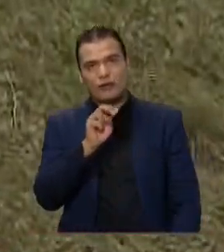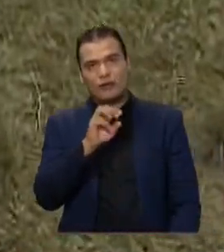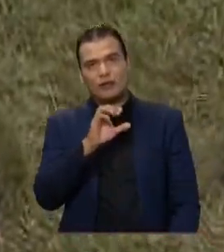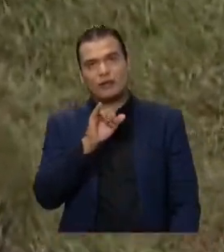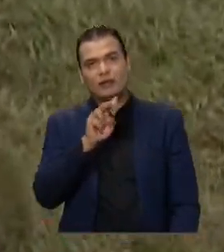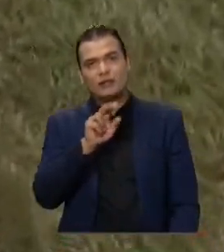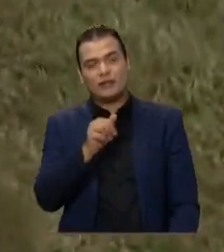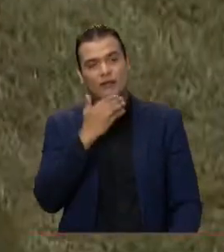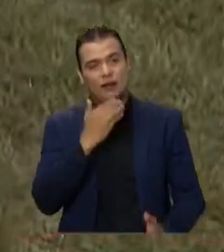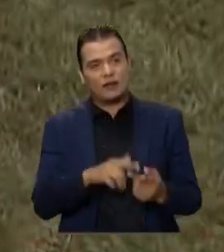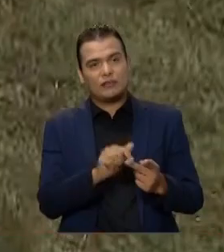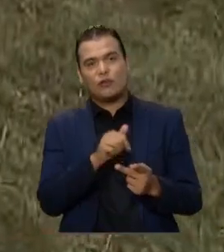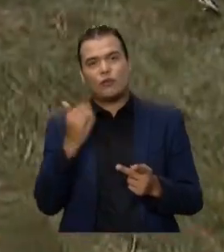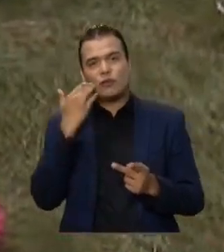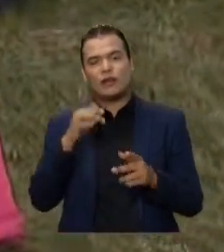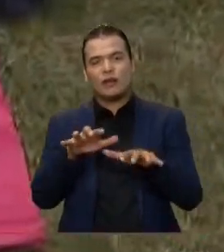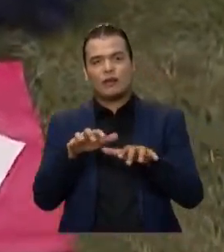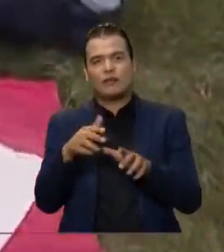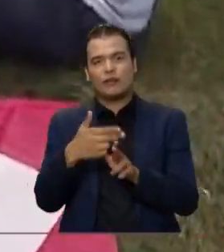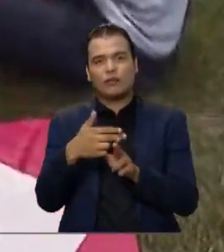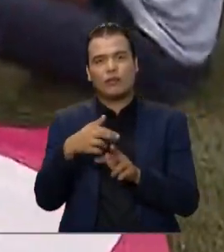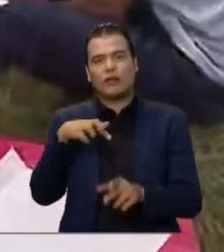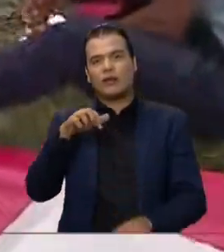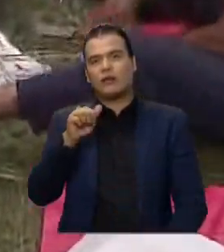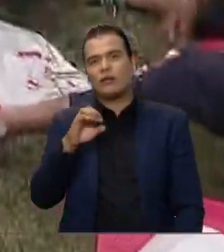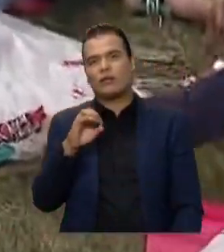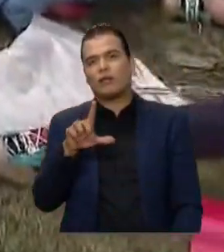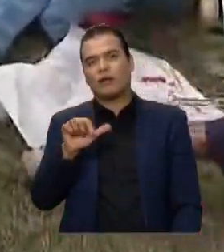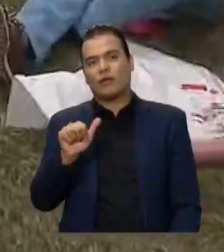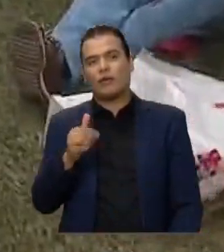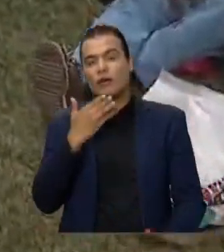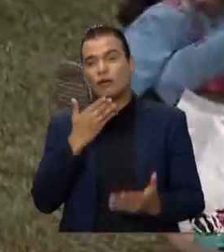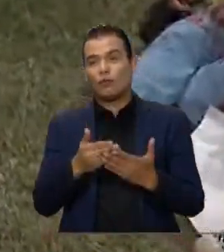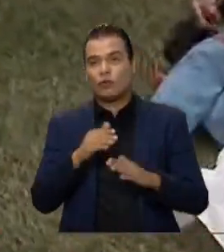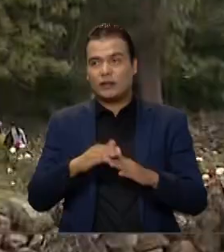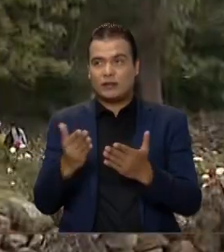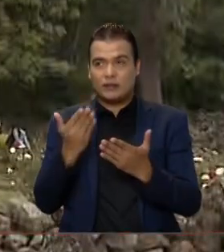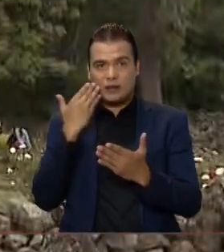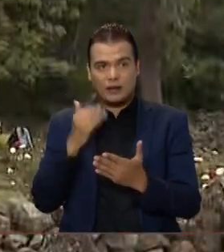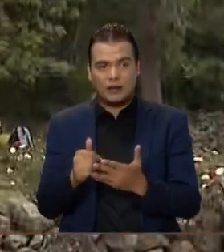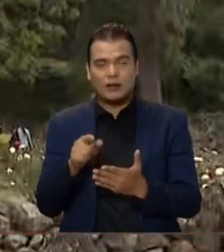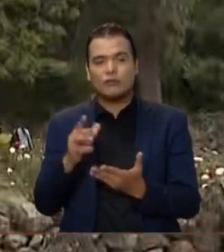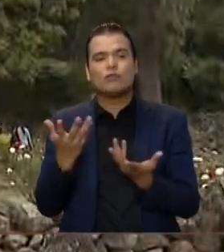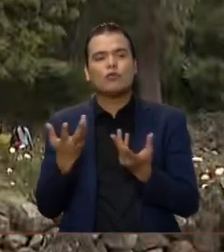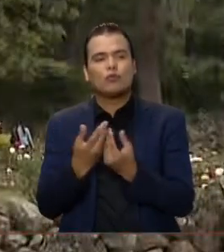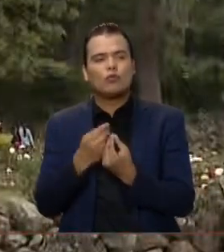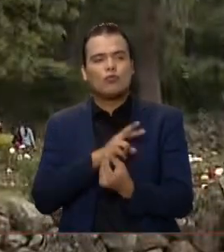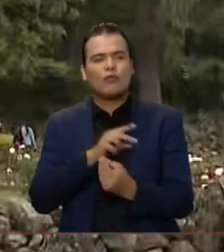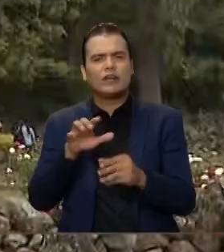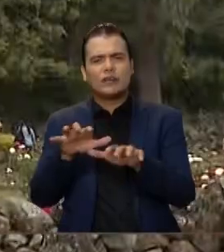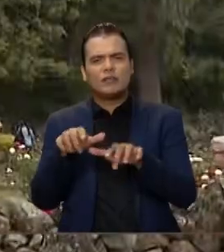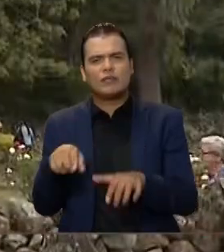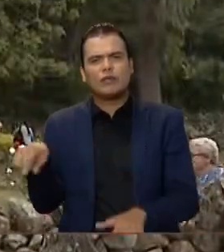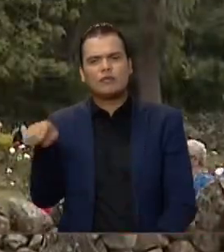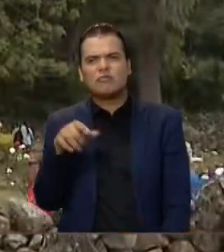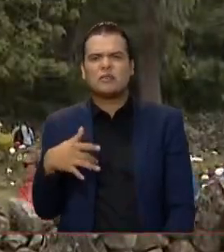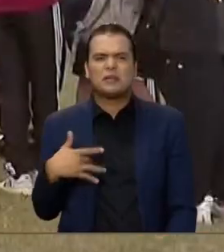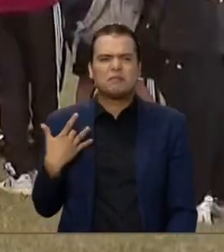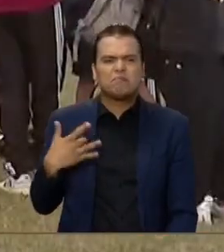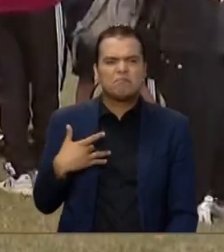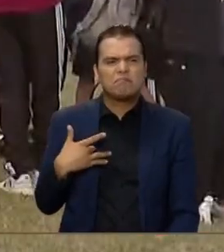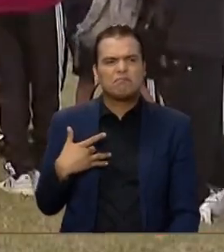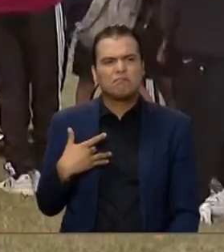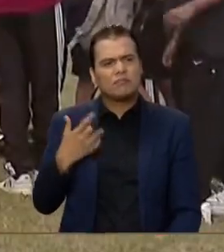la diputada Paola Andrea Arenas. Diputada, buenas tardes. Por parte de la Asamblea Departamental, ¿cuál es